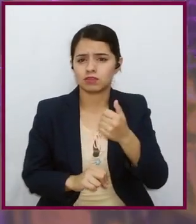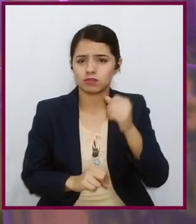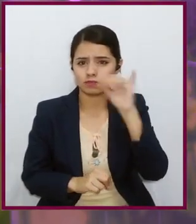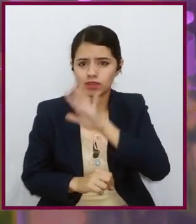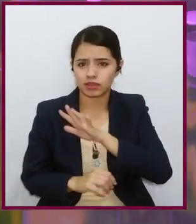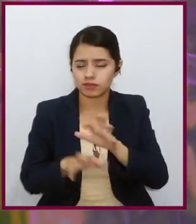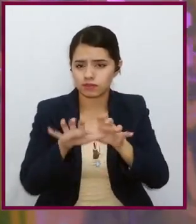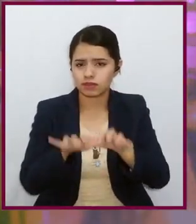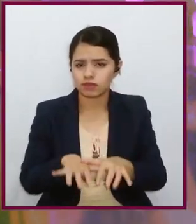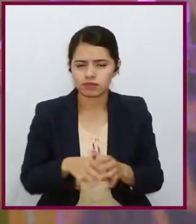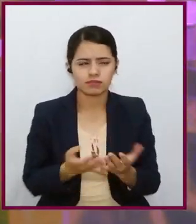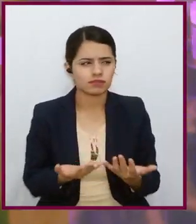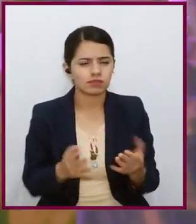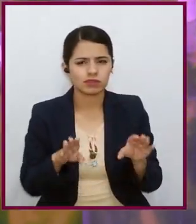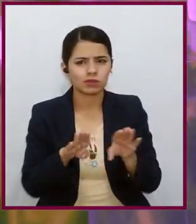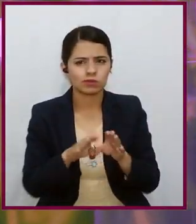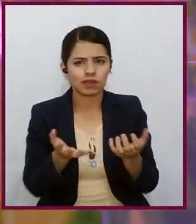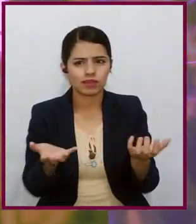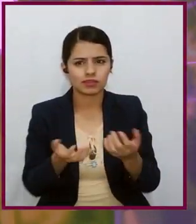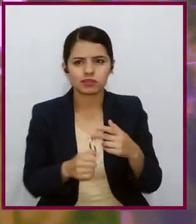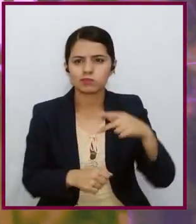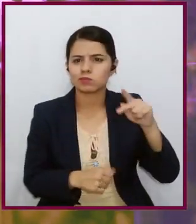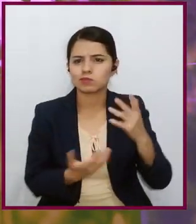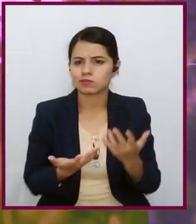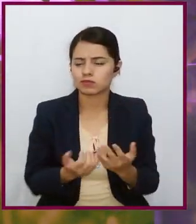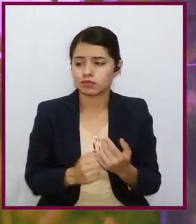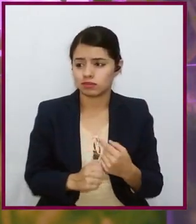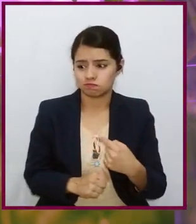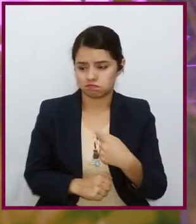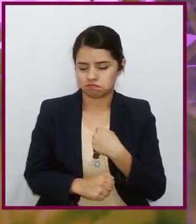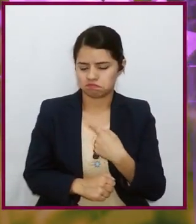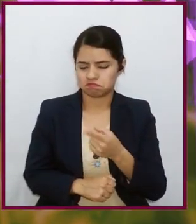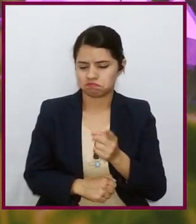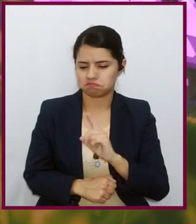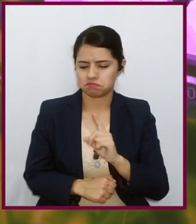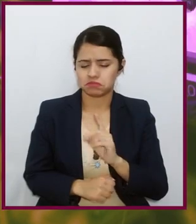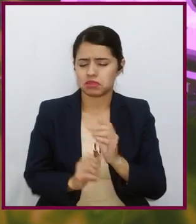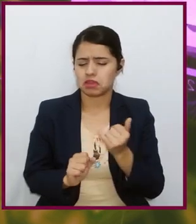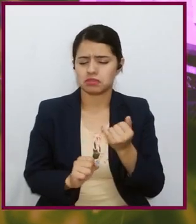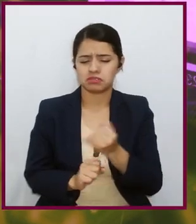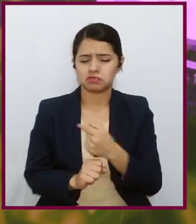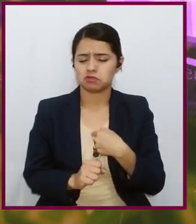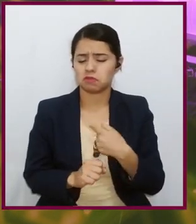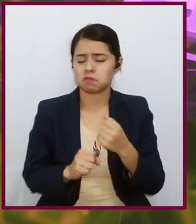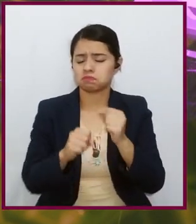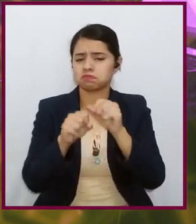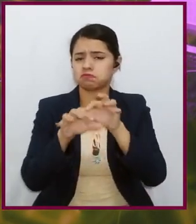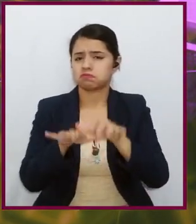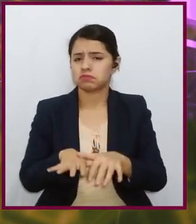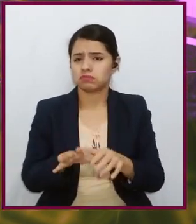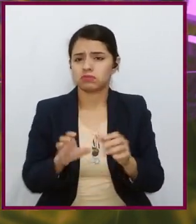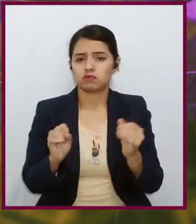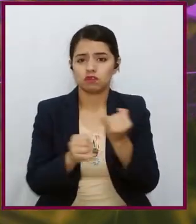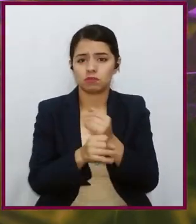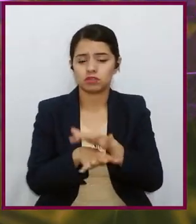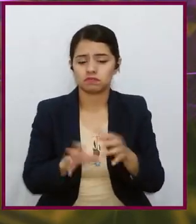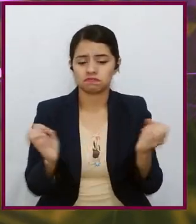ser una imagen con un mensaje. Una infografía, como dijimos anteriormente, estamos resumiendo un